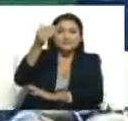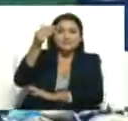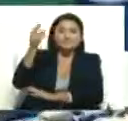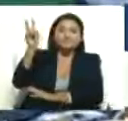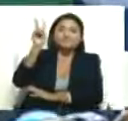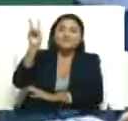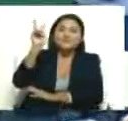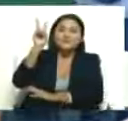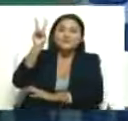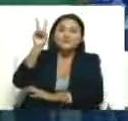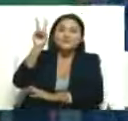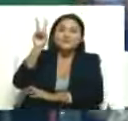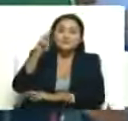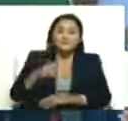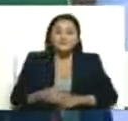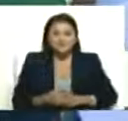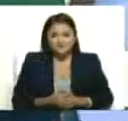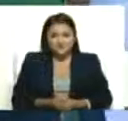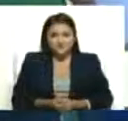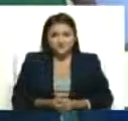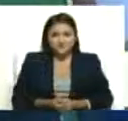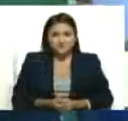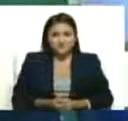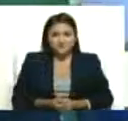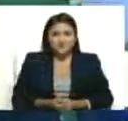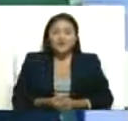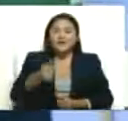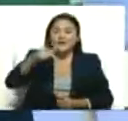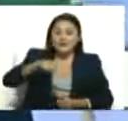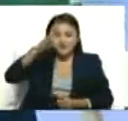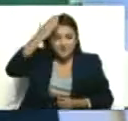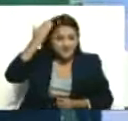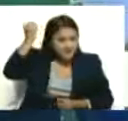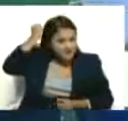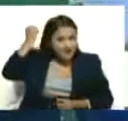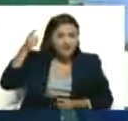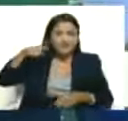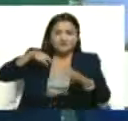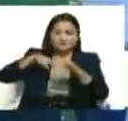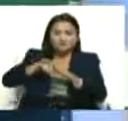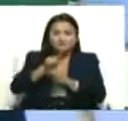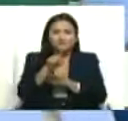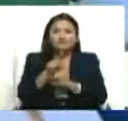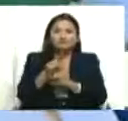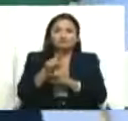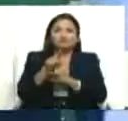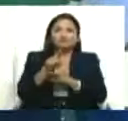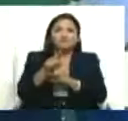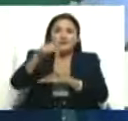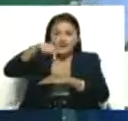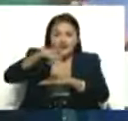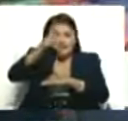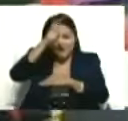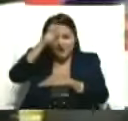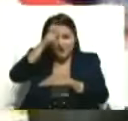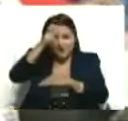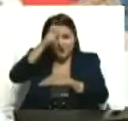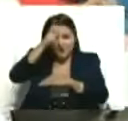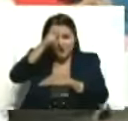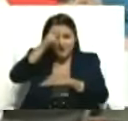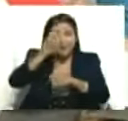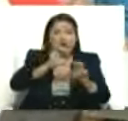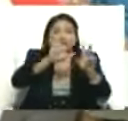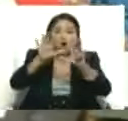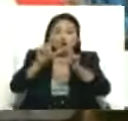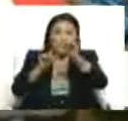Por aquí entró esta bandera. Por aquí se vino Miranda con esta bandera, el amarillo, azul y rojo. Y esas 8 estrellas